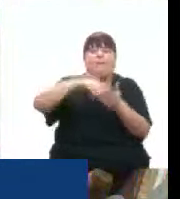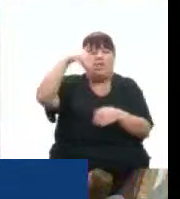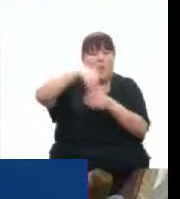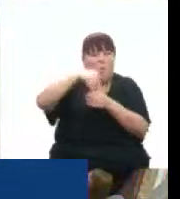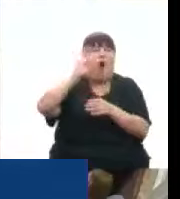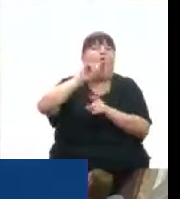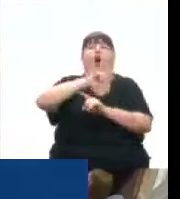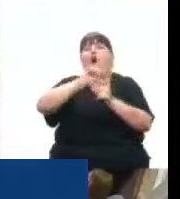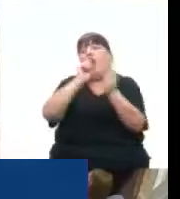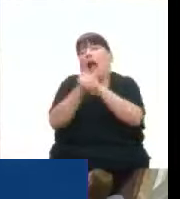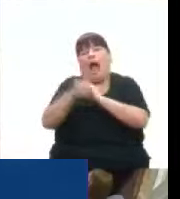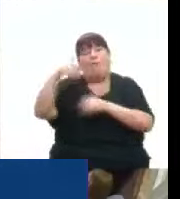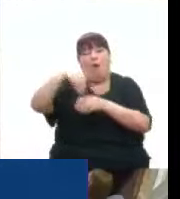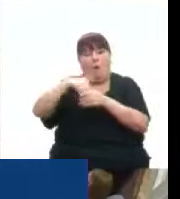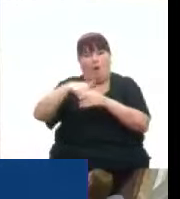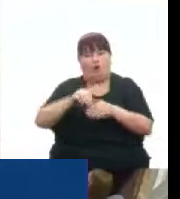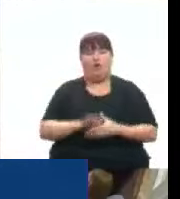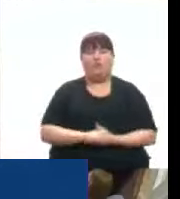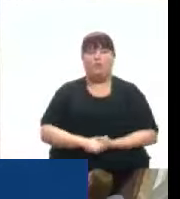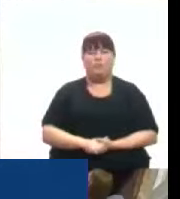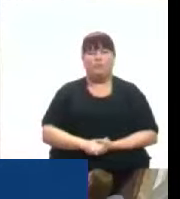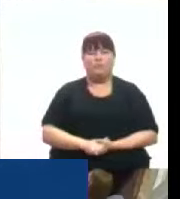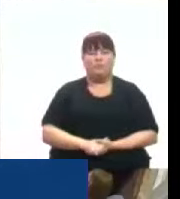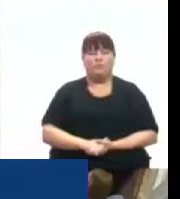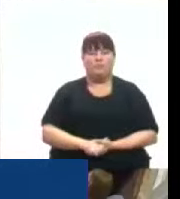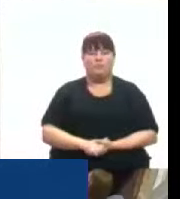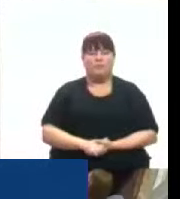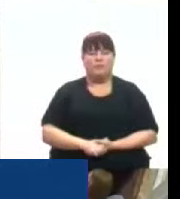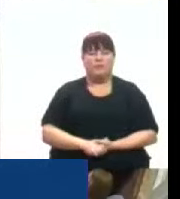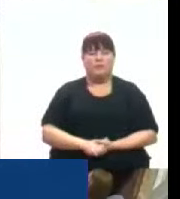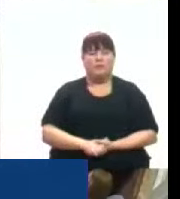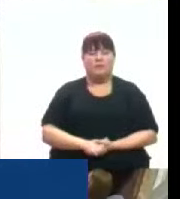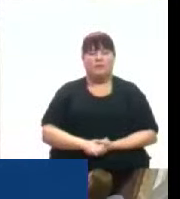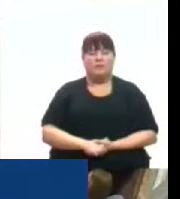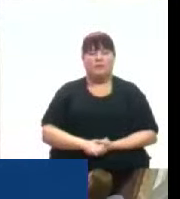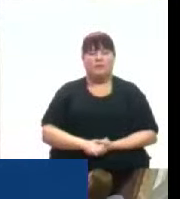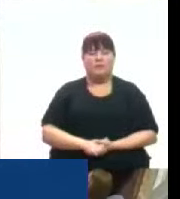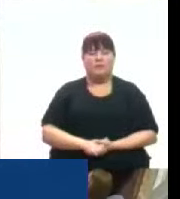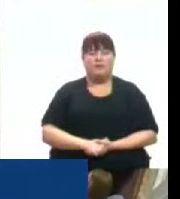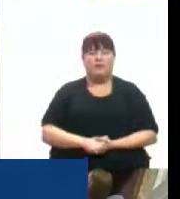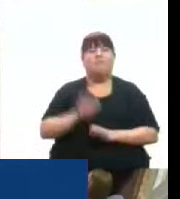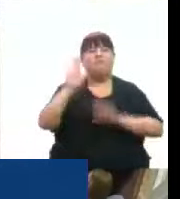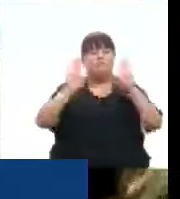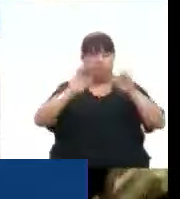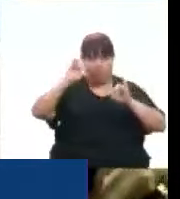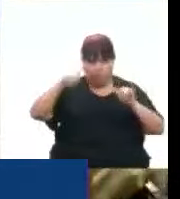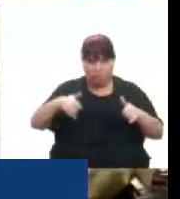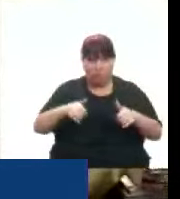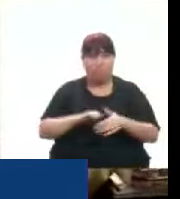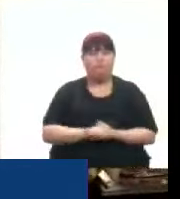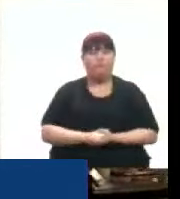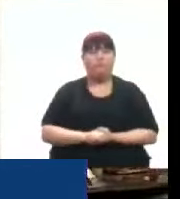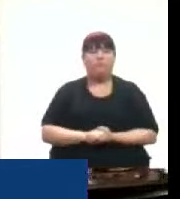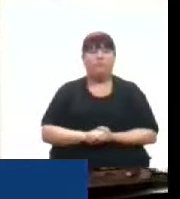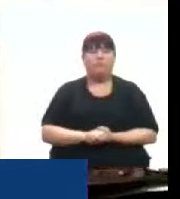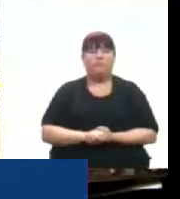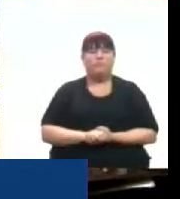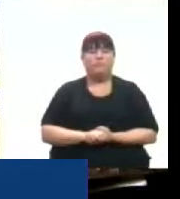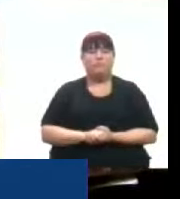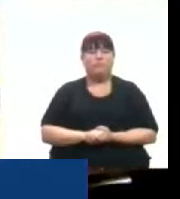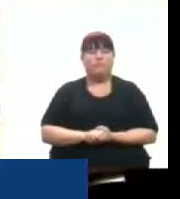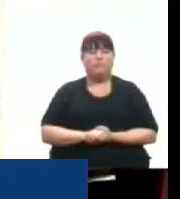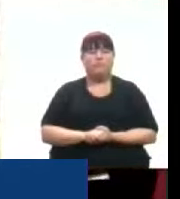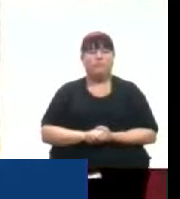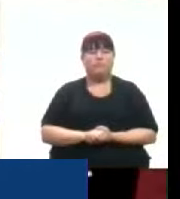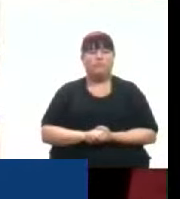representarlo y yo represento como senadora a la provincia de tucumán entonces debo acompañar los intereses que beneficien